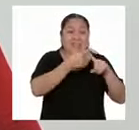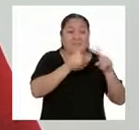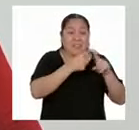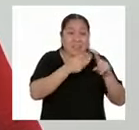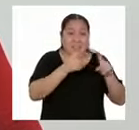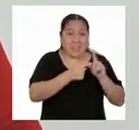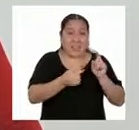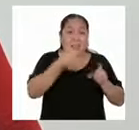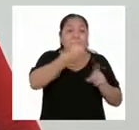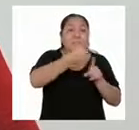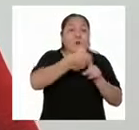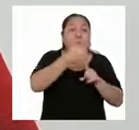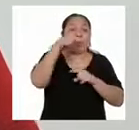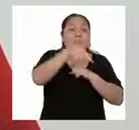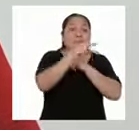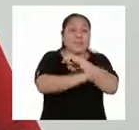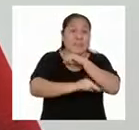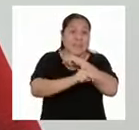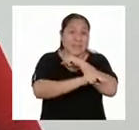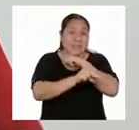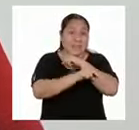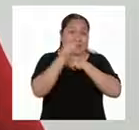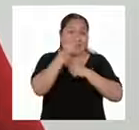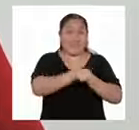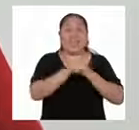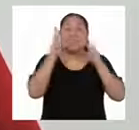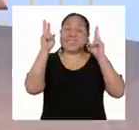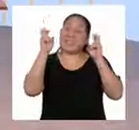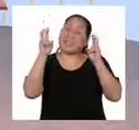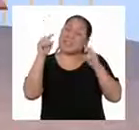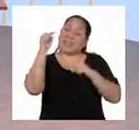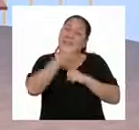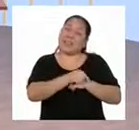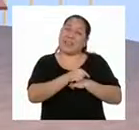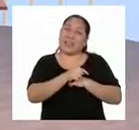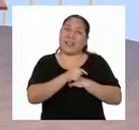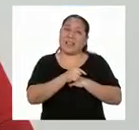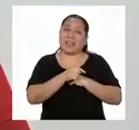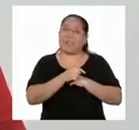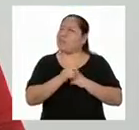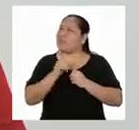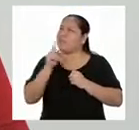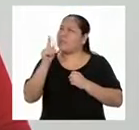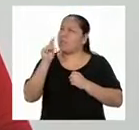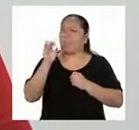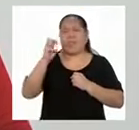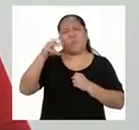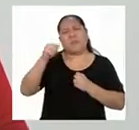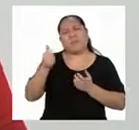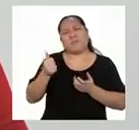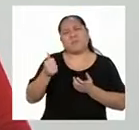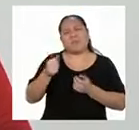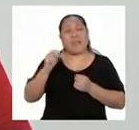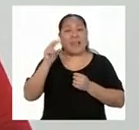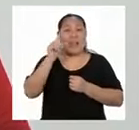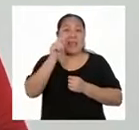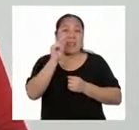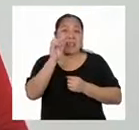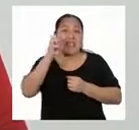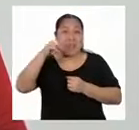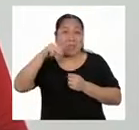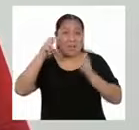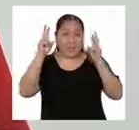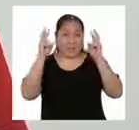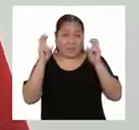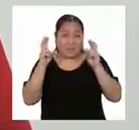Y posiblemente este sea el tema del texto. ¿El tema? El tema nos indica